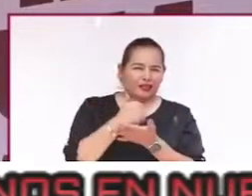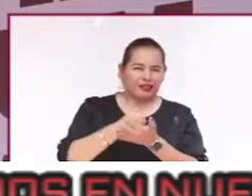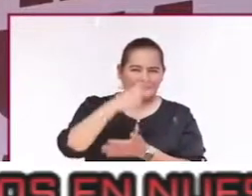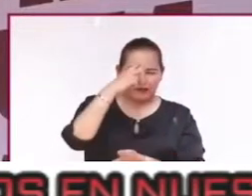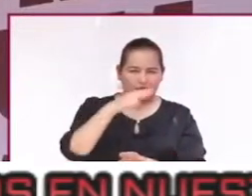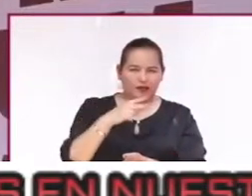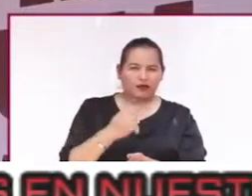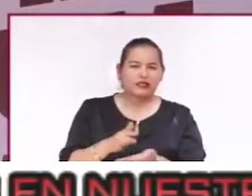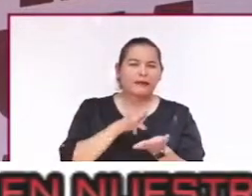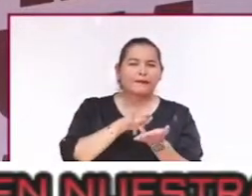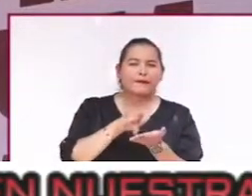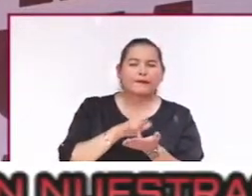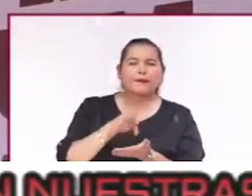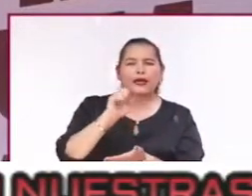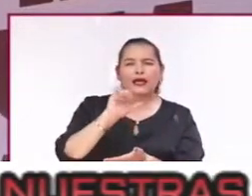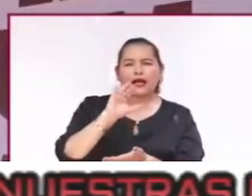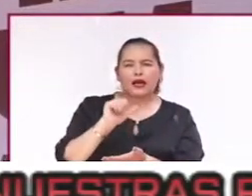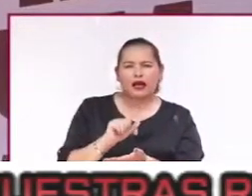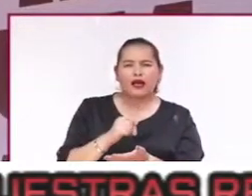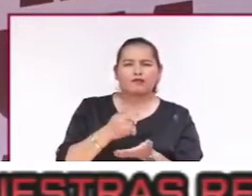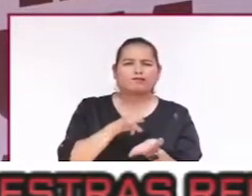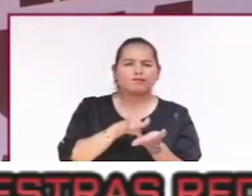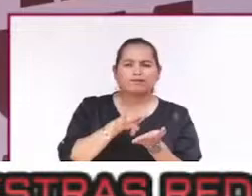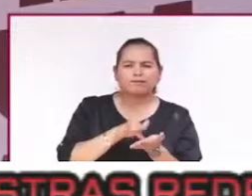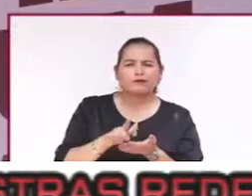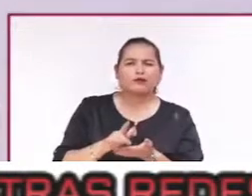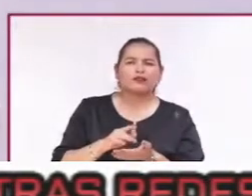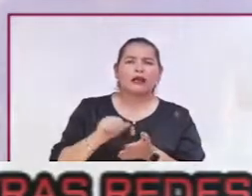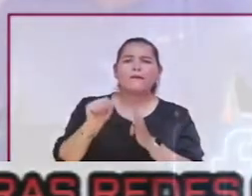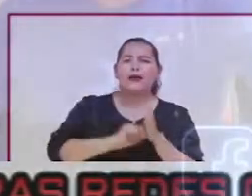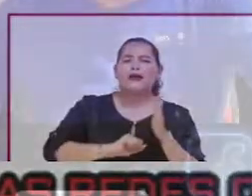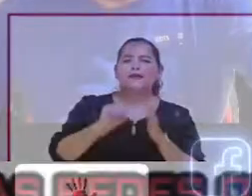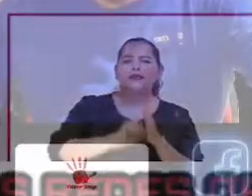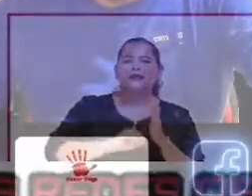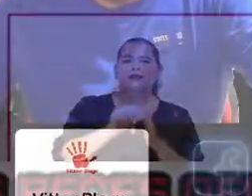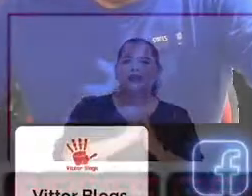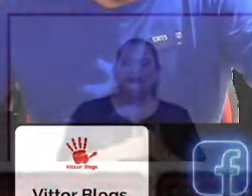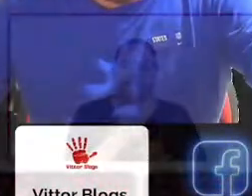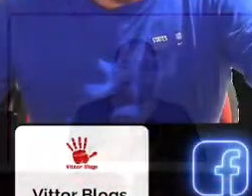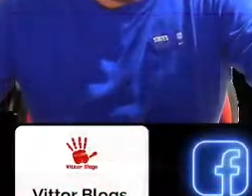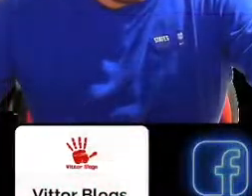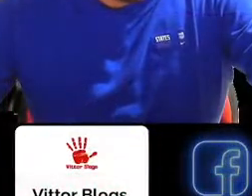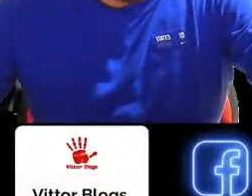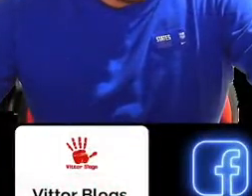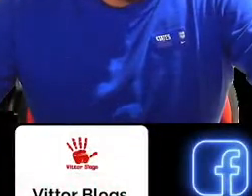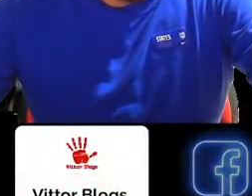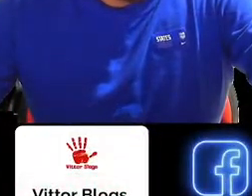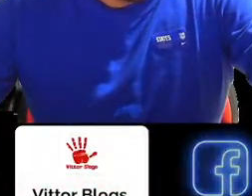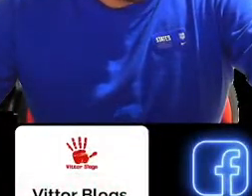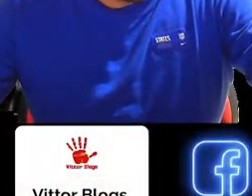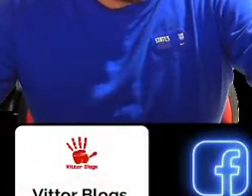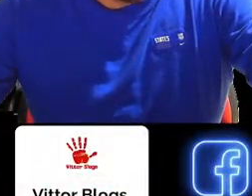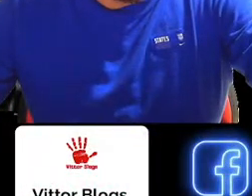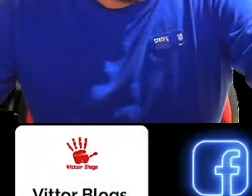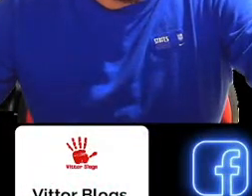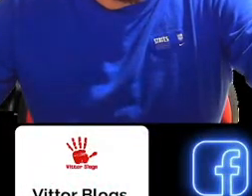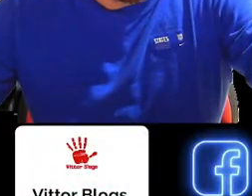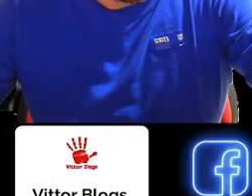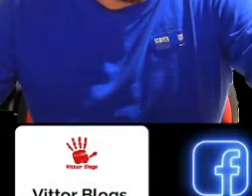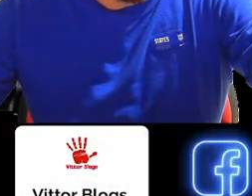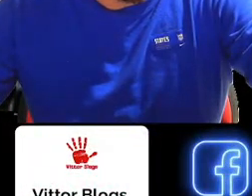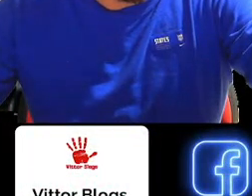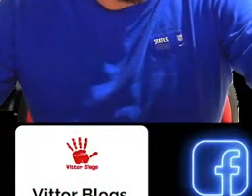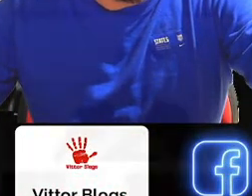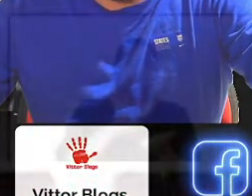apoya mensualmente a todos los niños y niñas de preescolar, primaria y secundaria pública. Porque